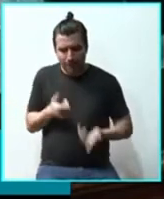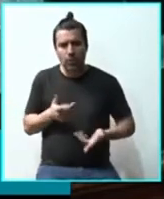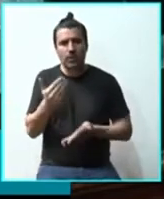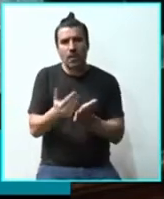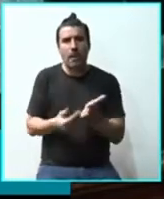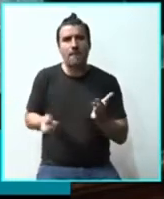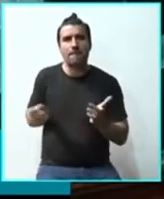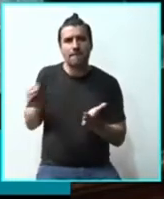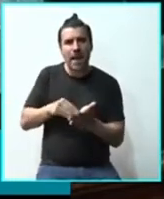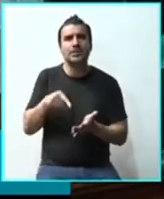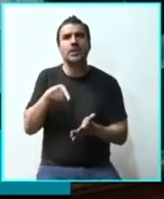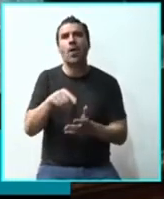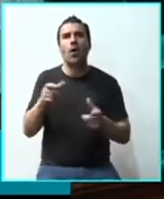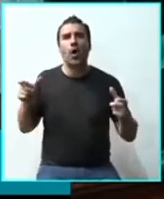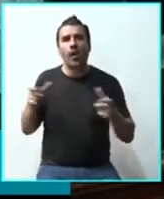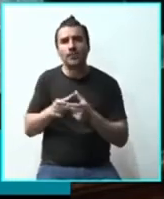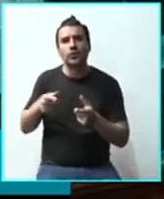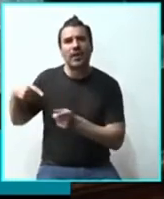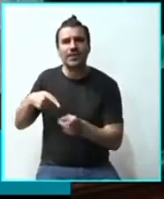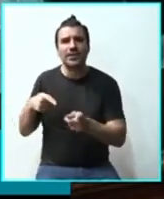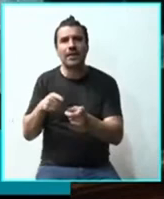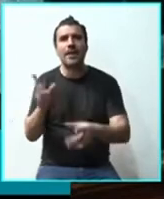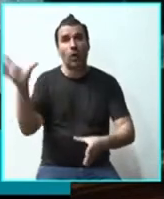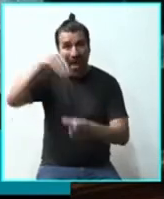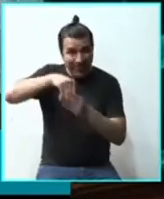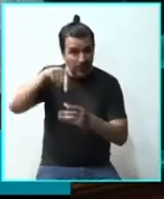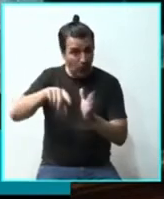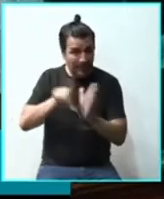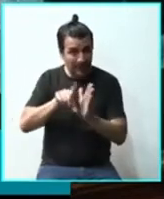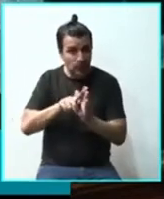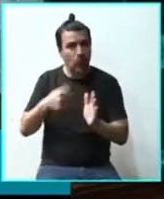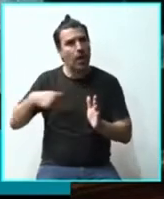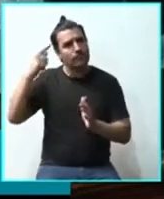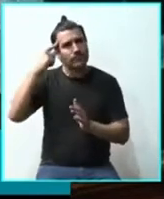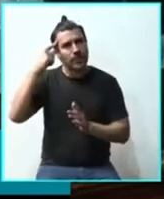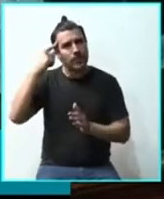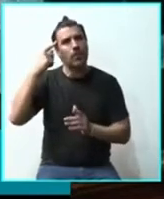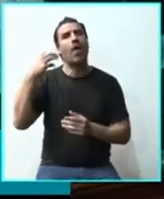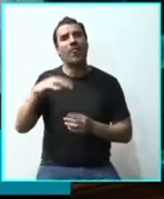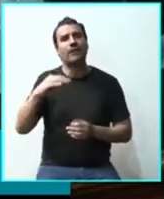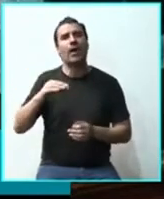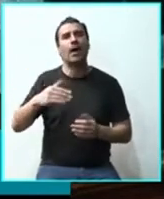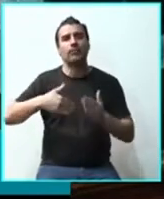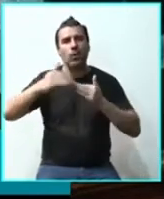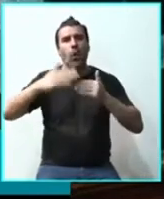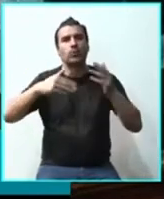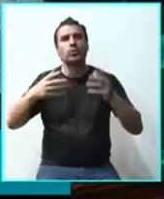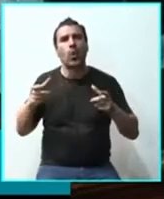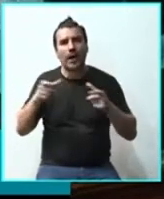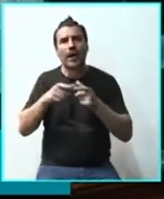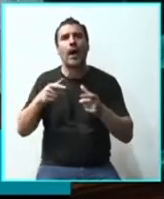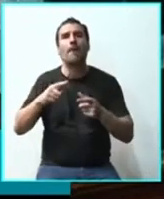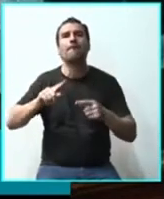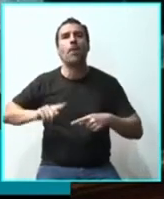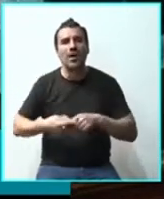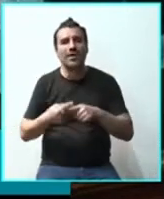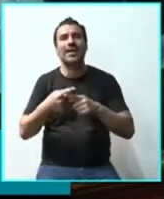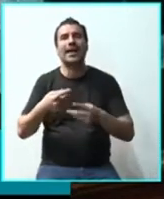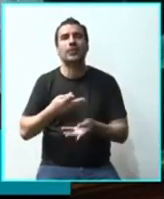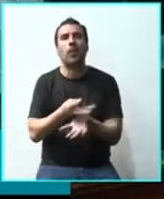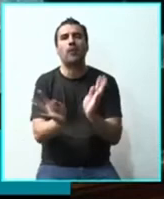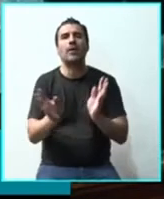comisión de seguimiento en la legislatura y porque creemos en la construcción de políticas públicas mediante acuerdos